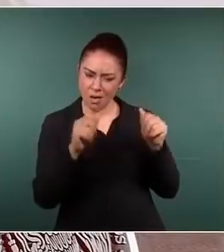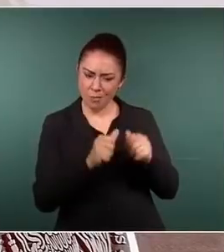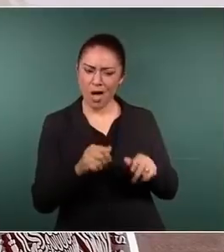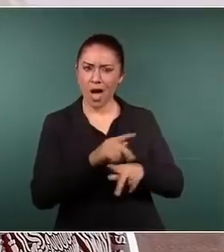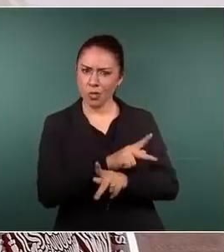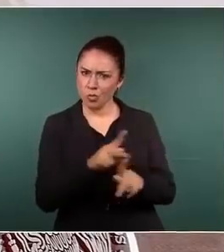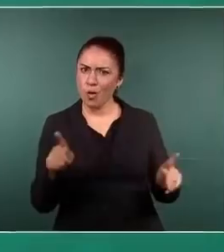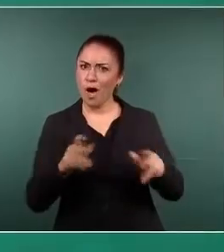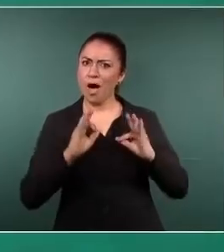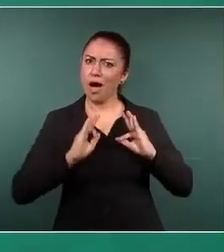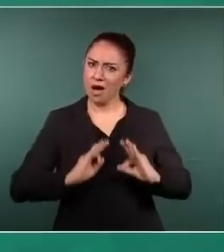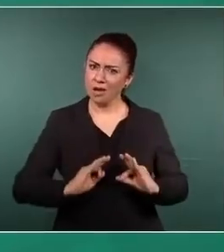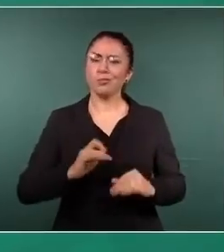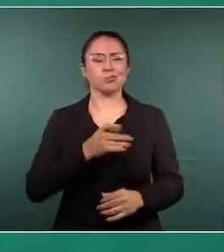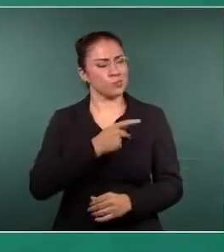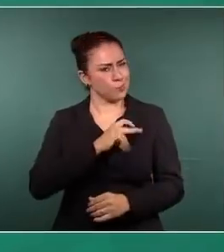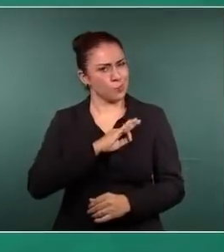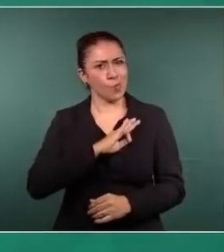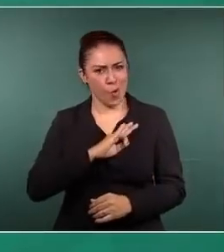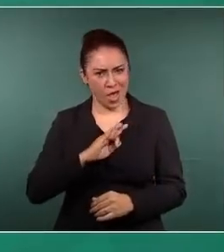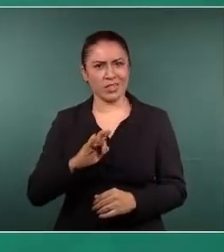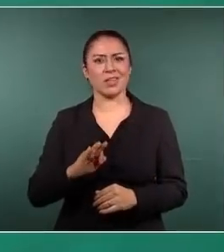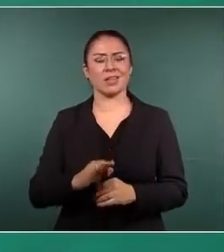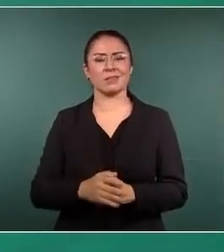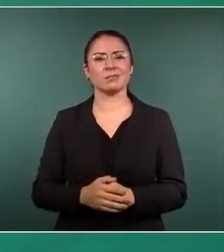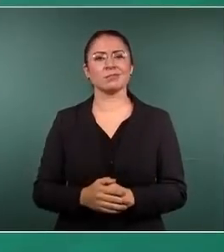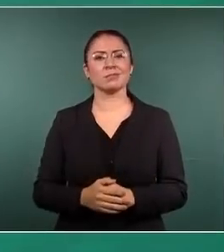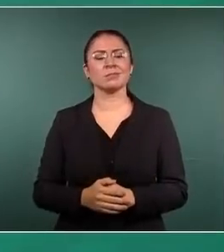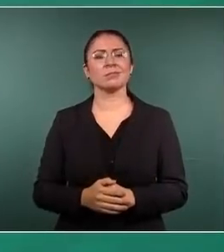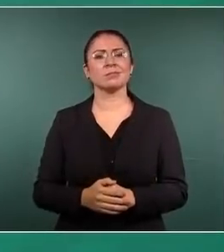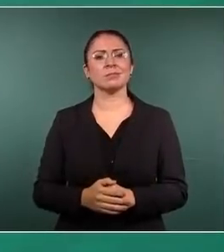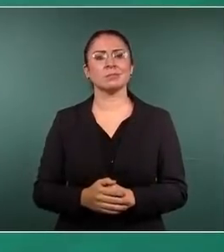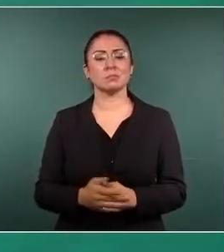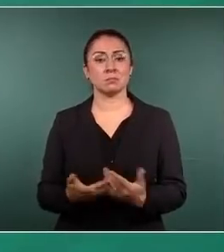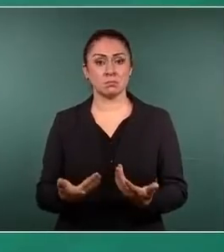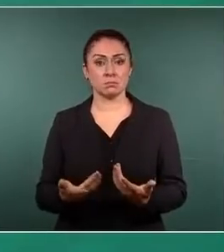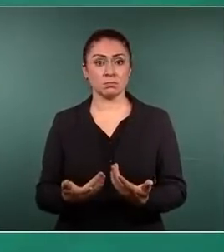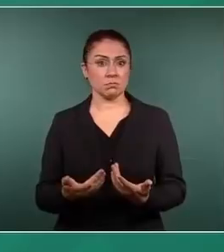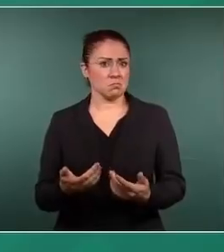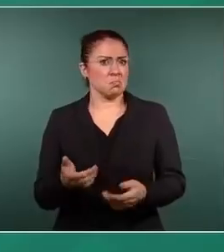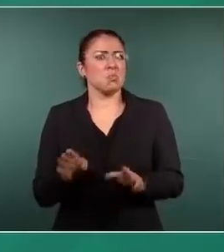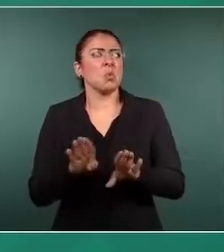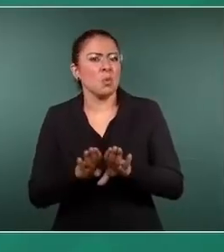cuándo se atiende al pueblo